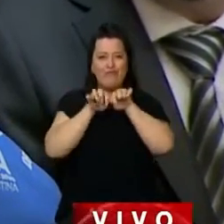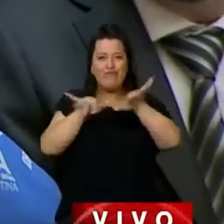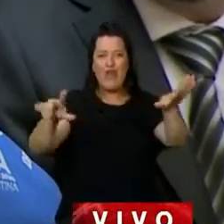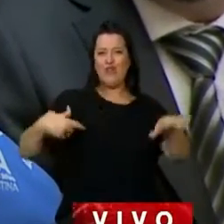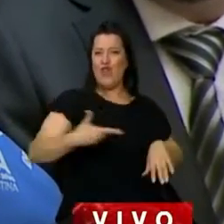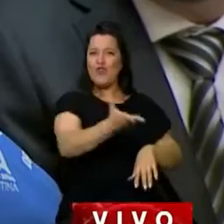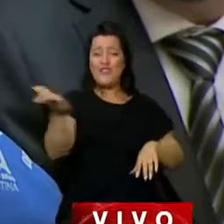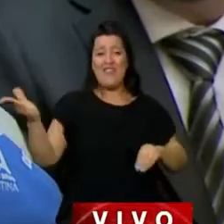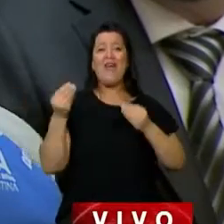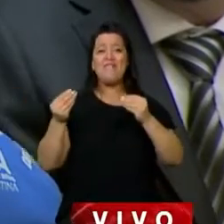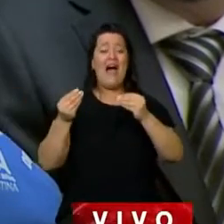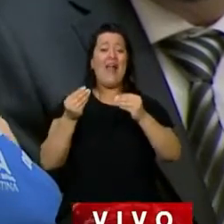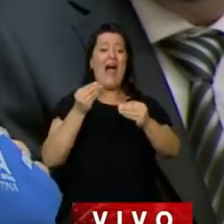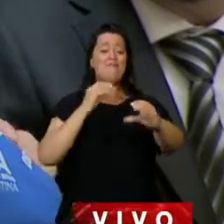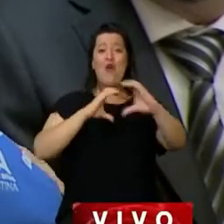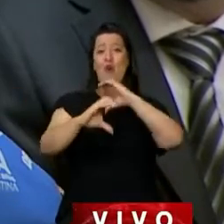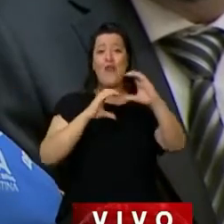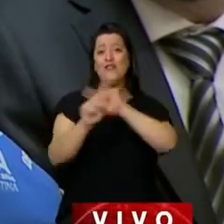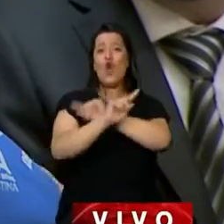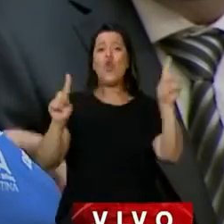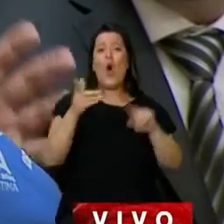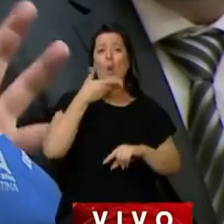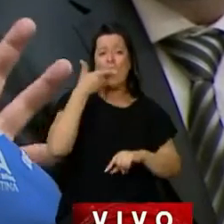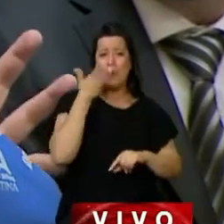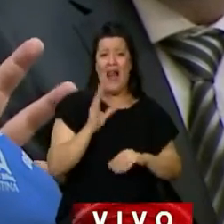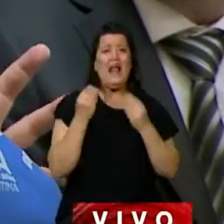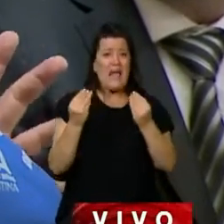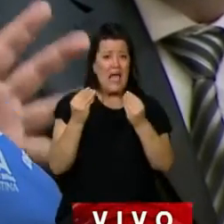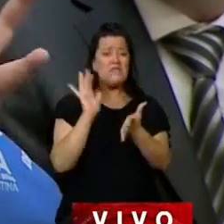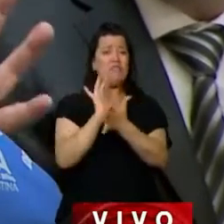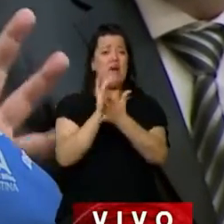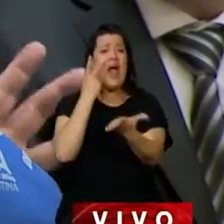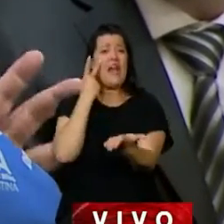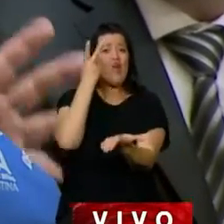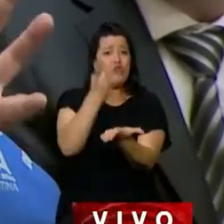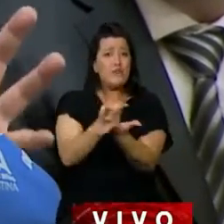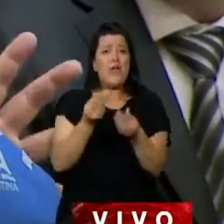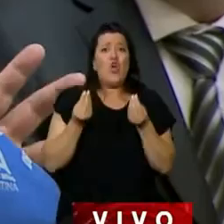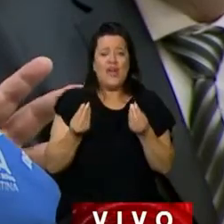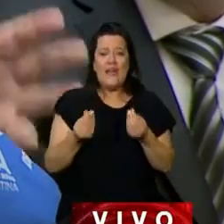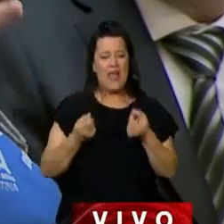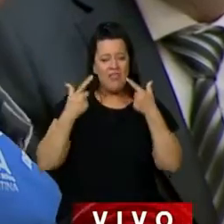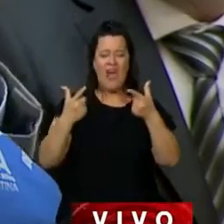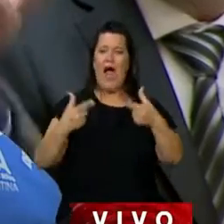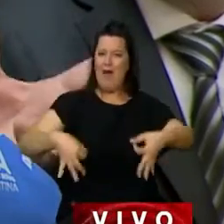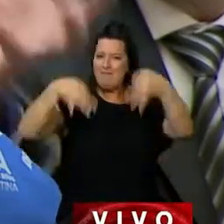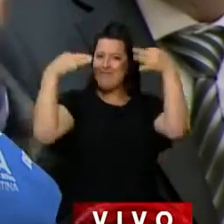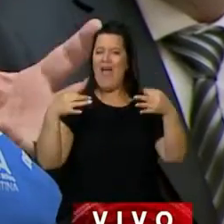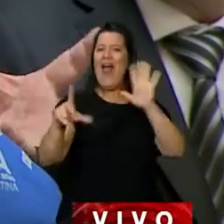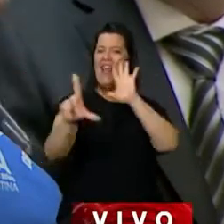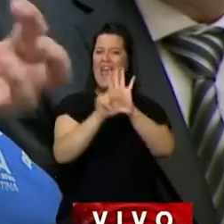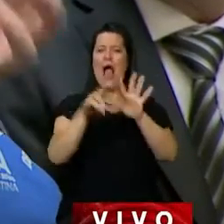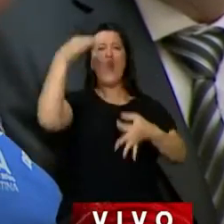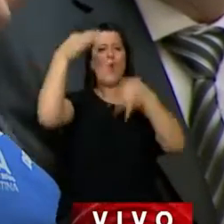comunicación no verbal. ¿Qué quiere decir esto? Que el reconocimiento es darle estatus legal